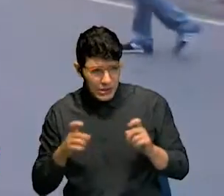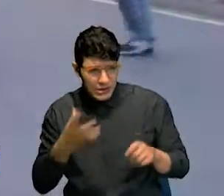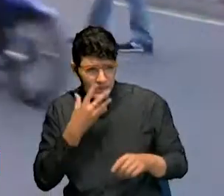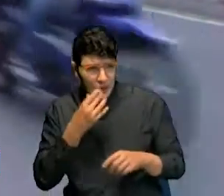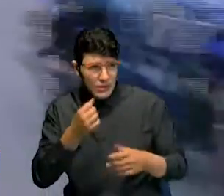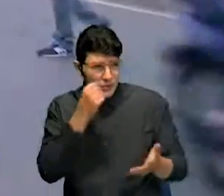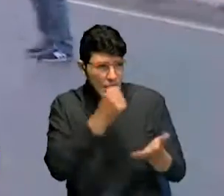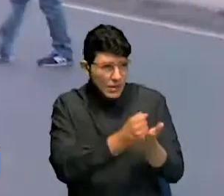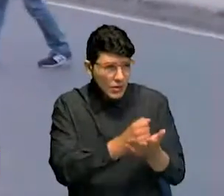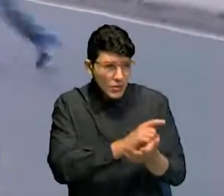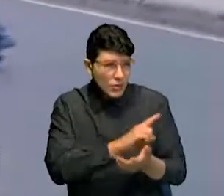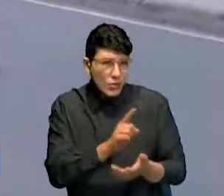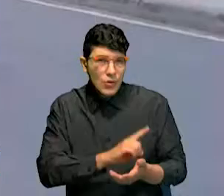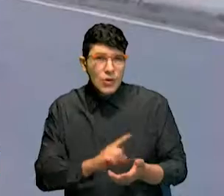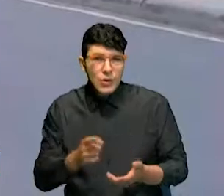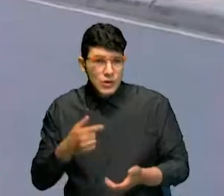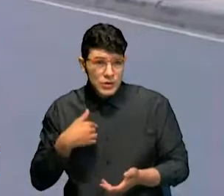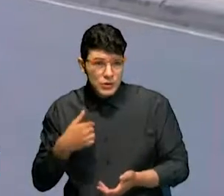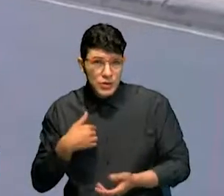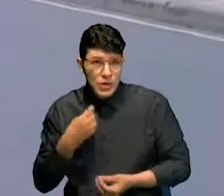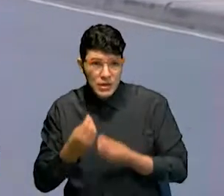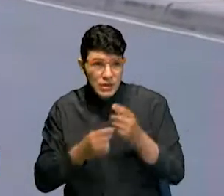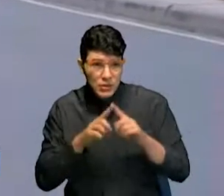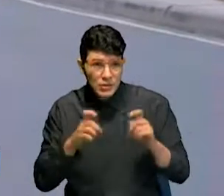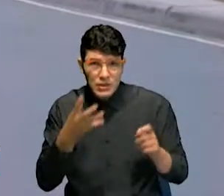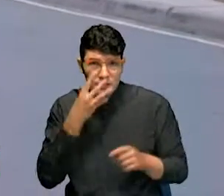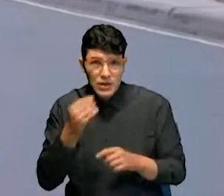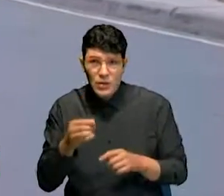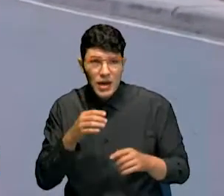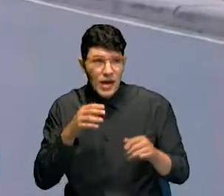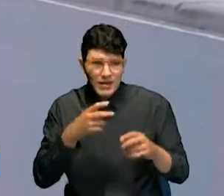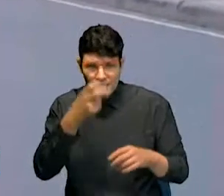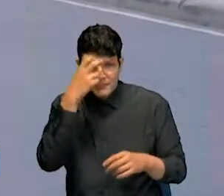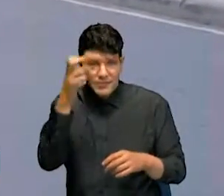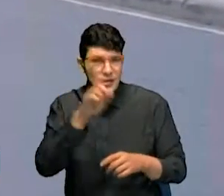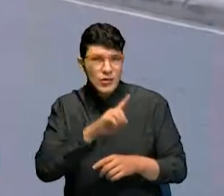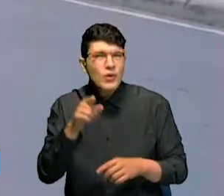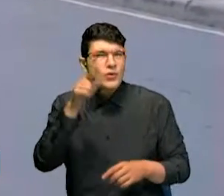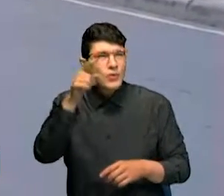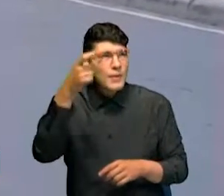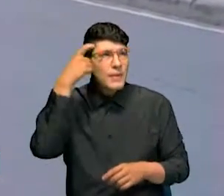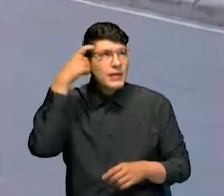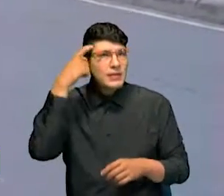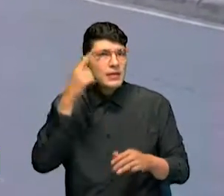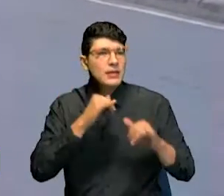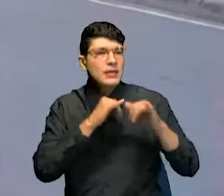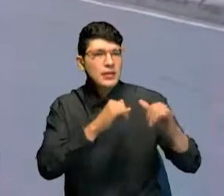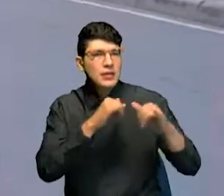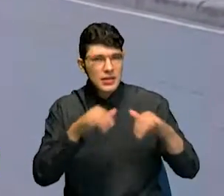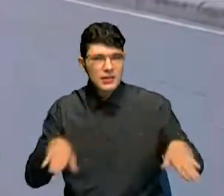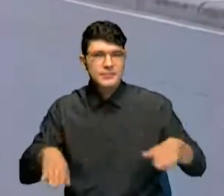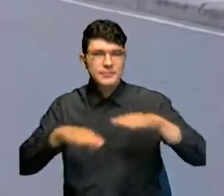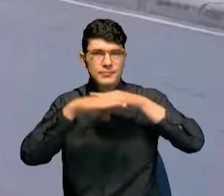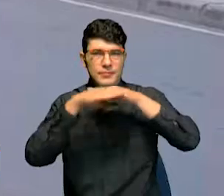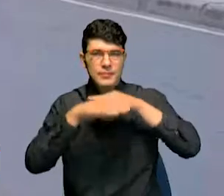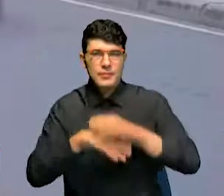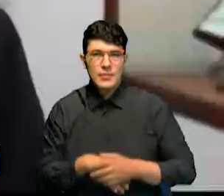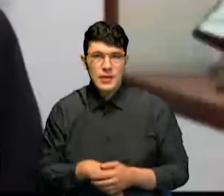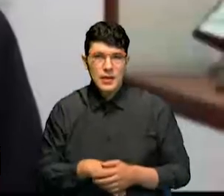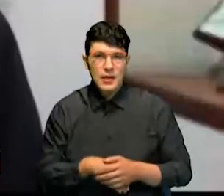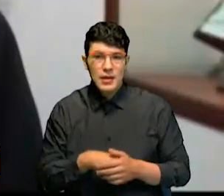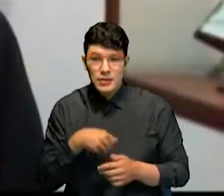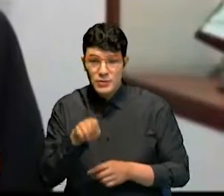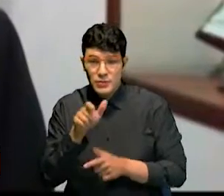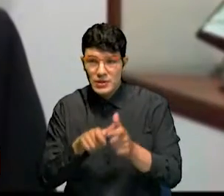hacen a nadie lo que nos disgusta que nos hagan a nosotros piense en ese principio ha sido los que asesinan